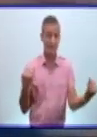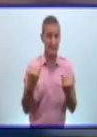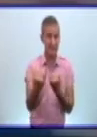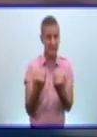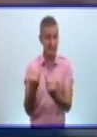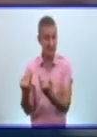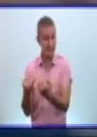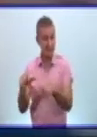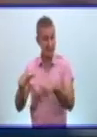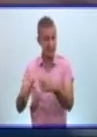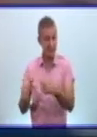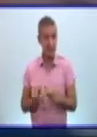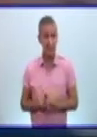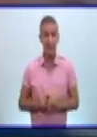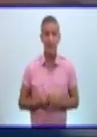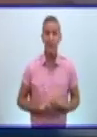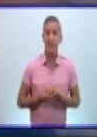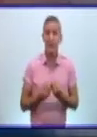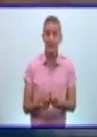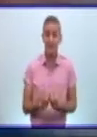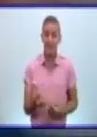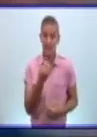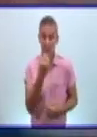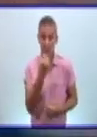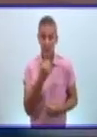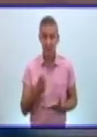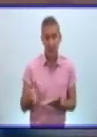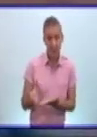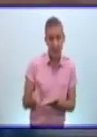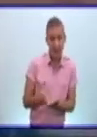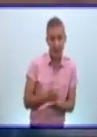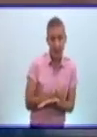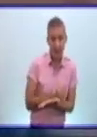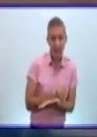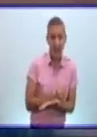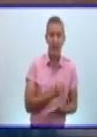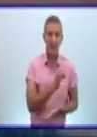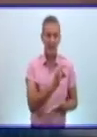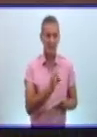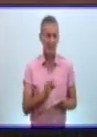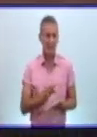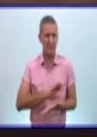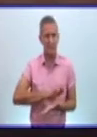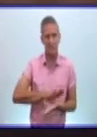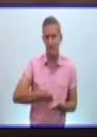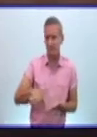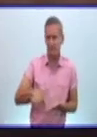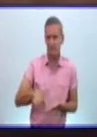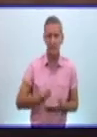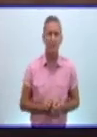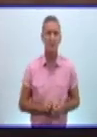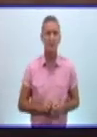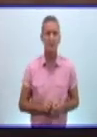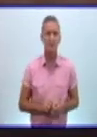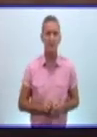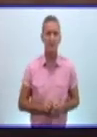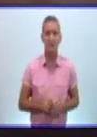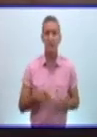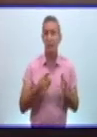que proporcionan alimento, arrastran los productos de desecho del metabolismo y transmiten los impulsos